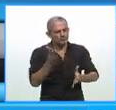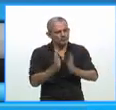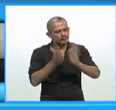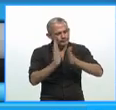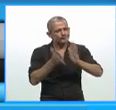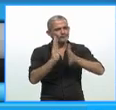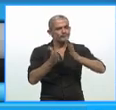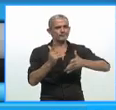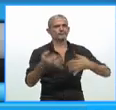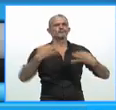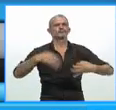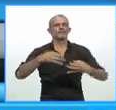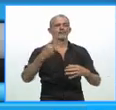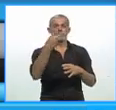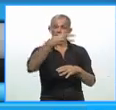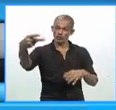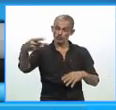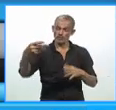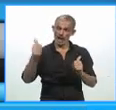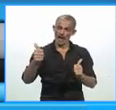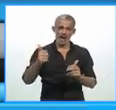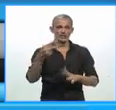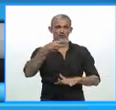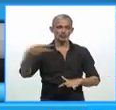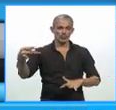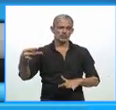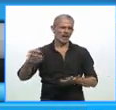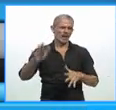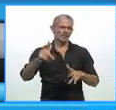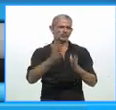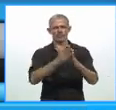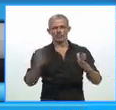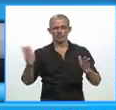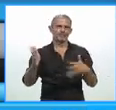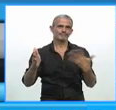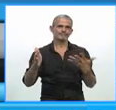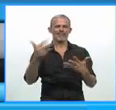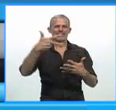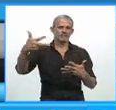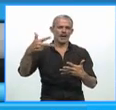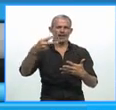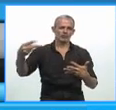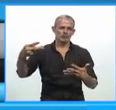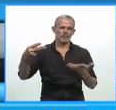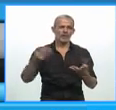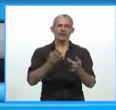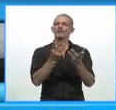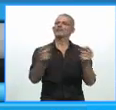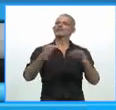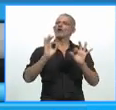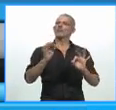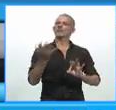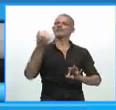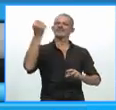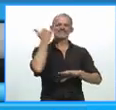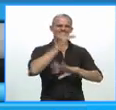y nada, a las 2 semanas o no sé si 3 semanas de haber terminado con la